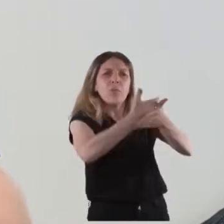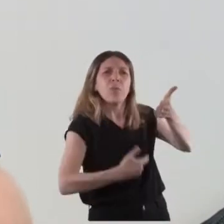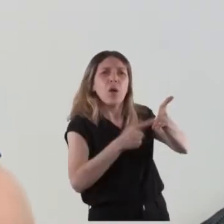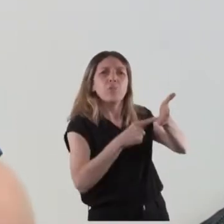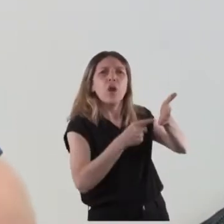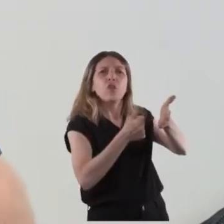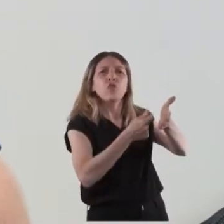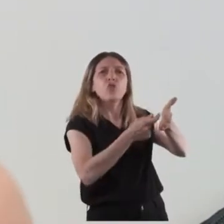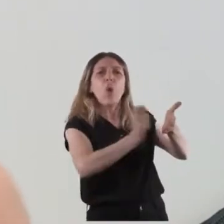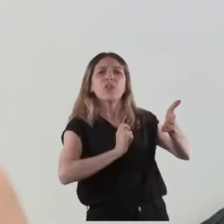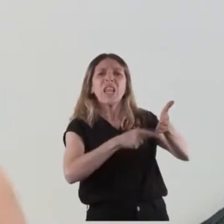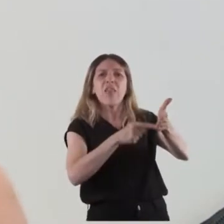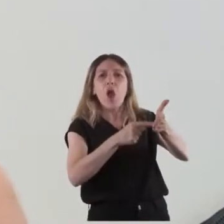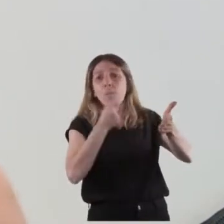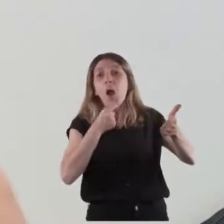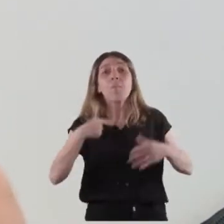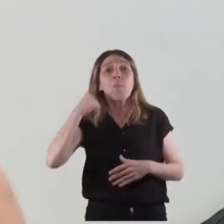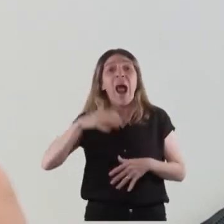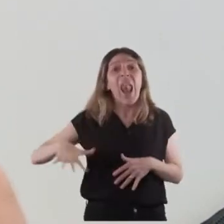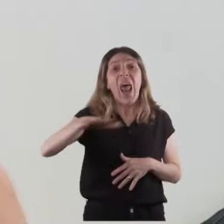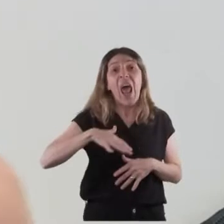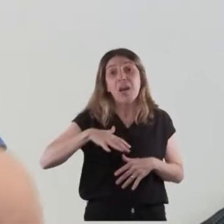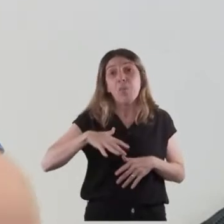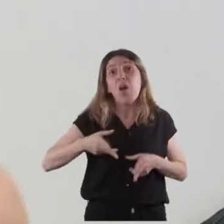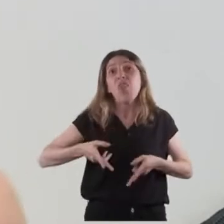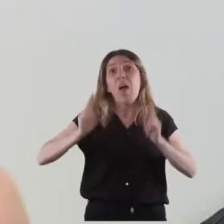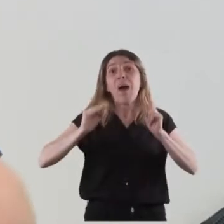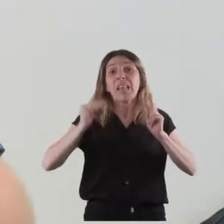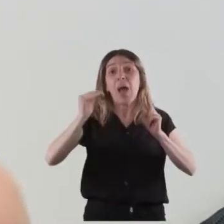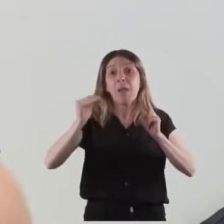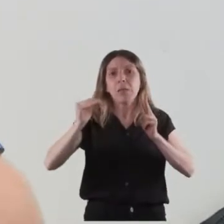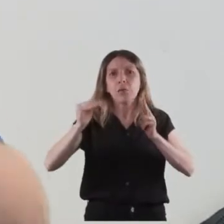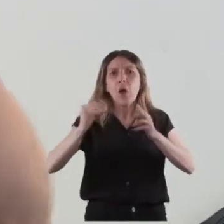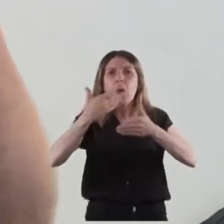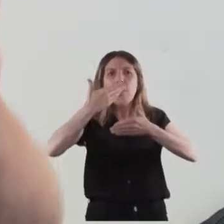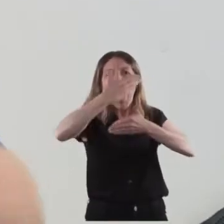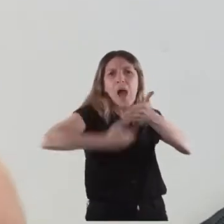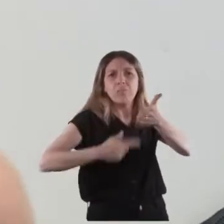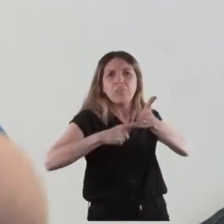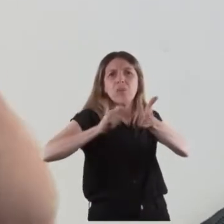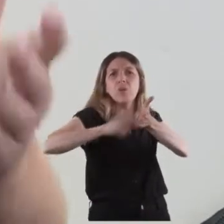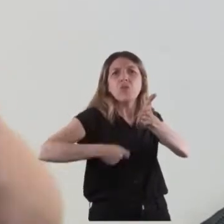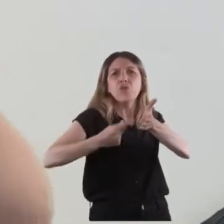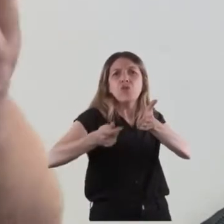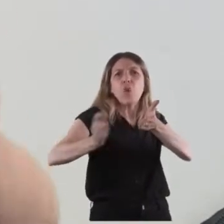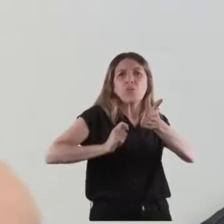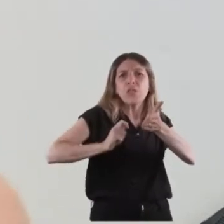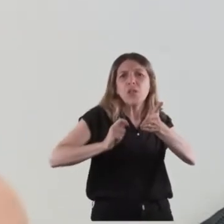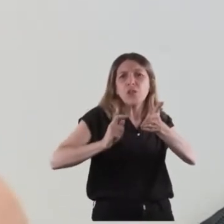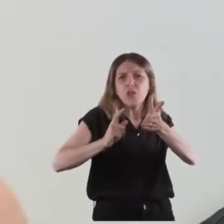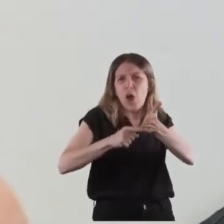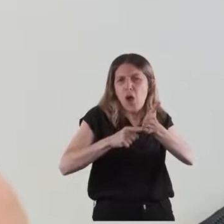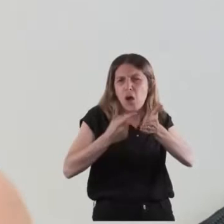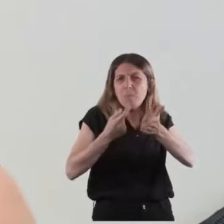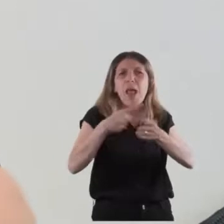en palermo por ejemplo y no alguien que tiene un nivel alto de consumo por ejemplo en san cristóbal por decir